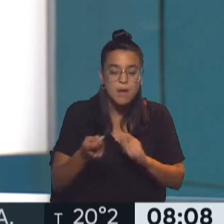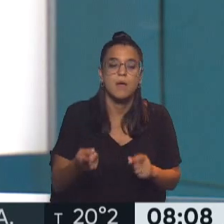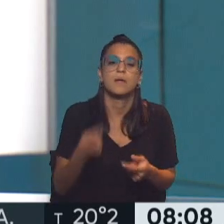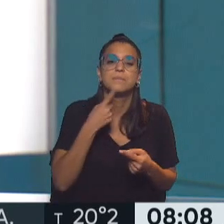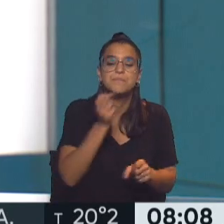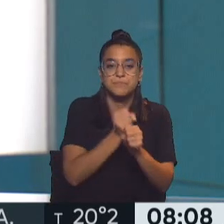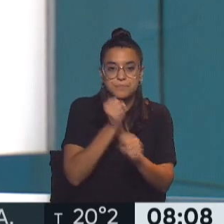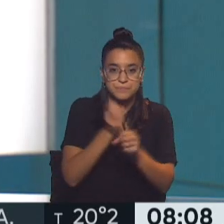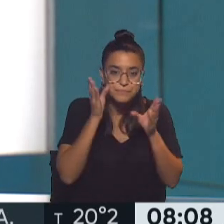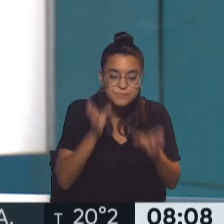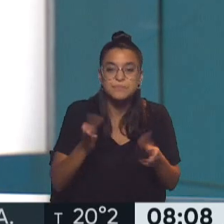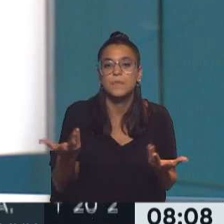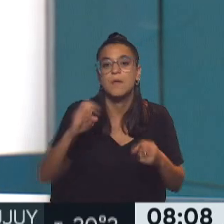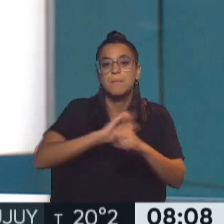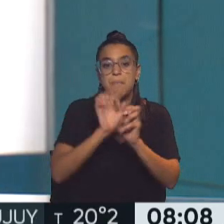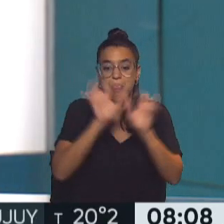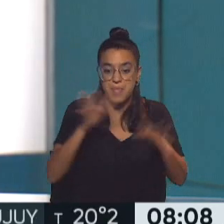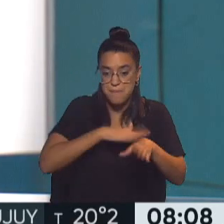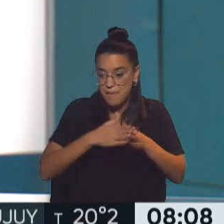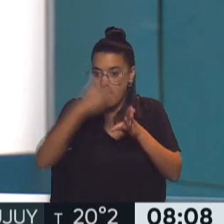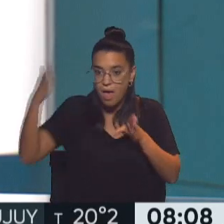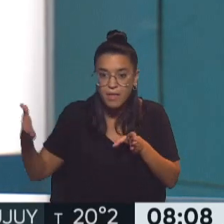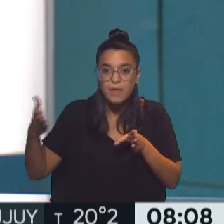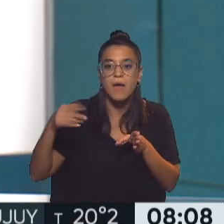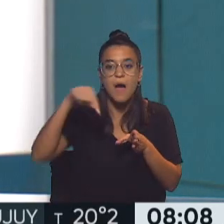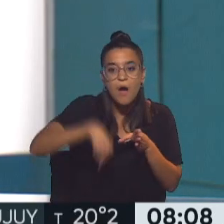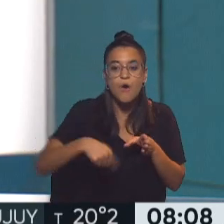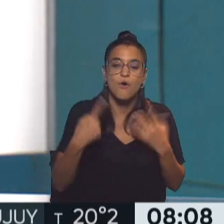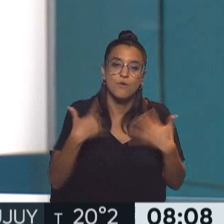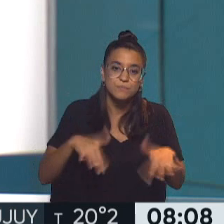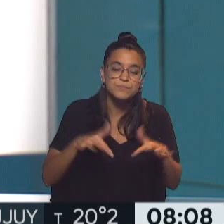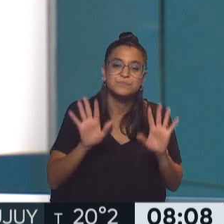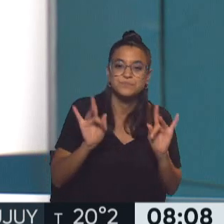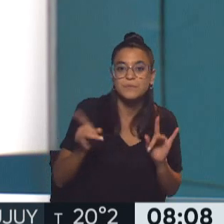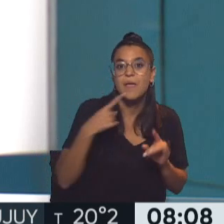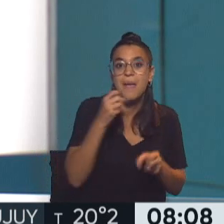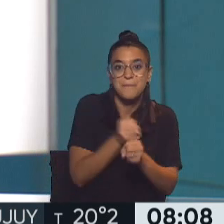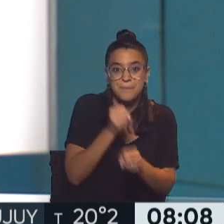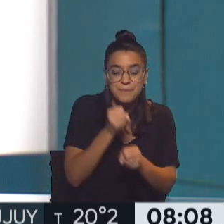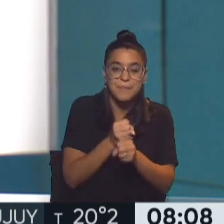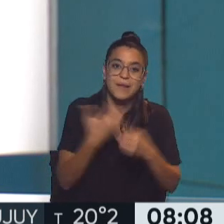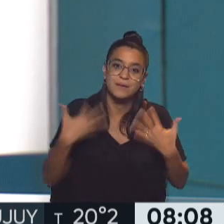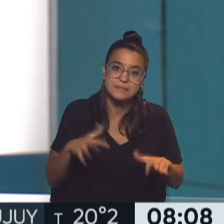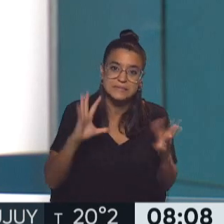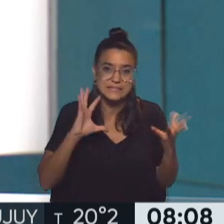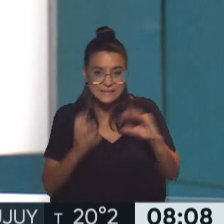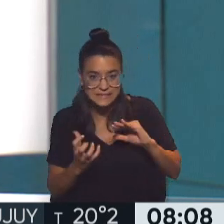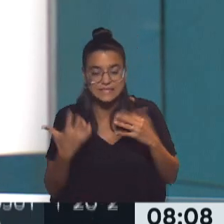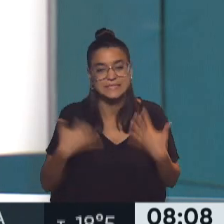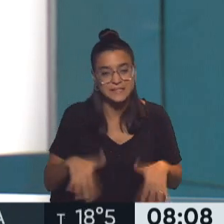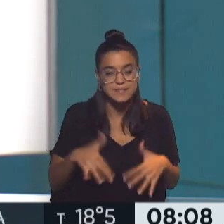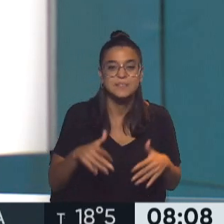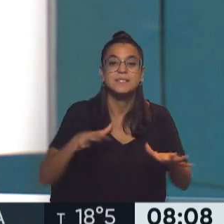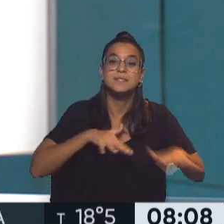Del empleo, pospandemia es una etapa que estamos atravesando y el empleo ha sido uno de los grandes dañados en el marco de